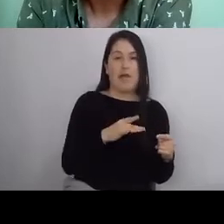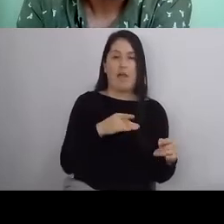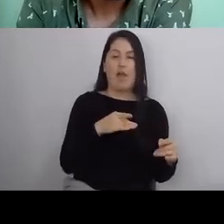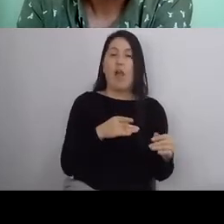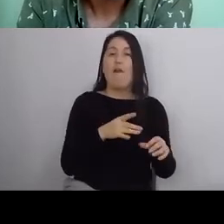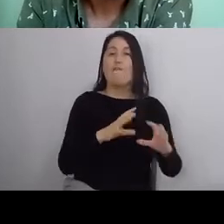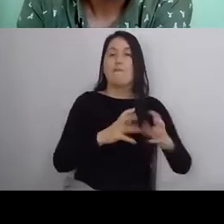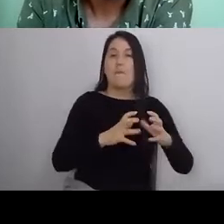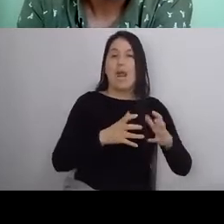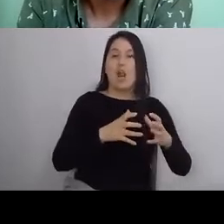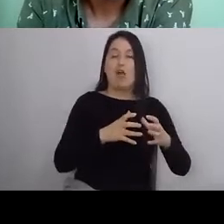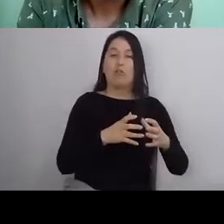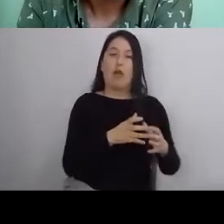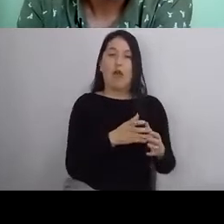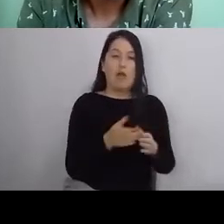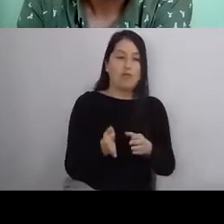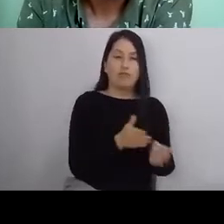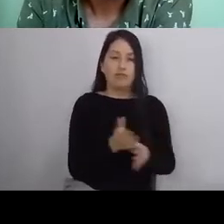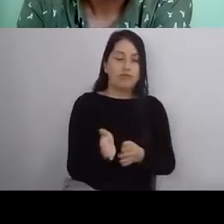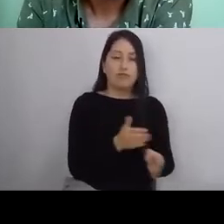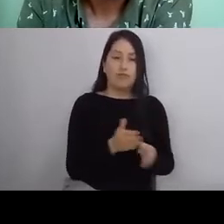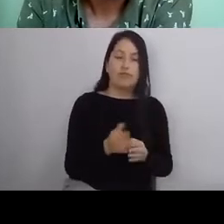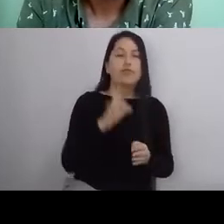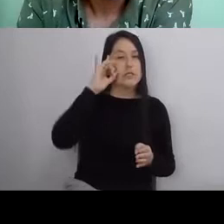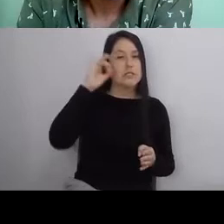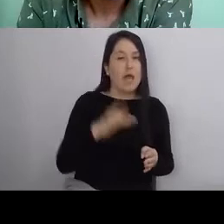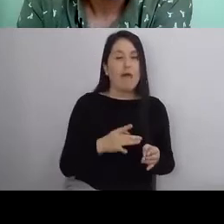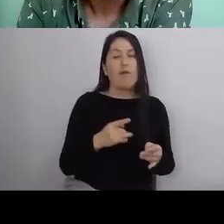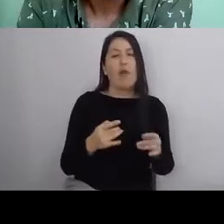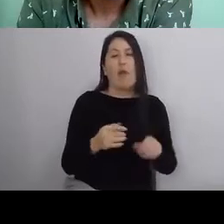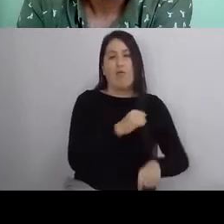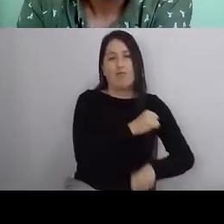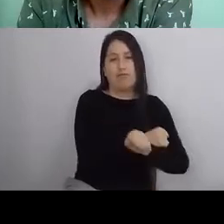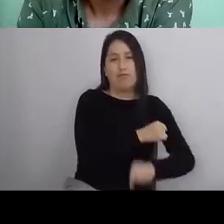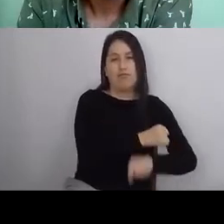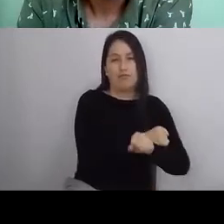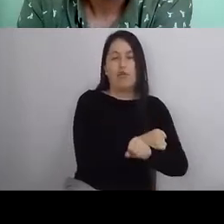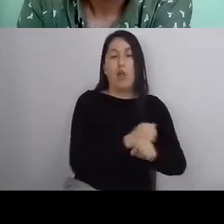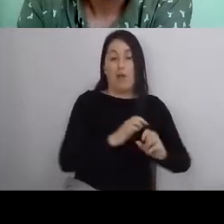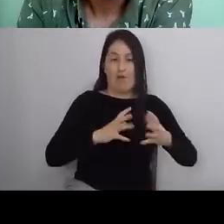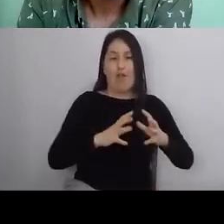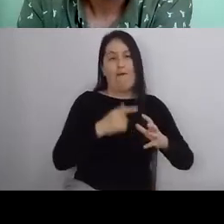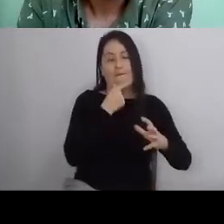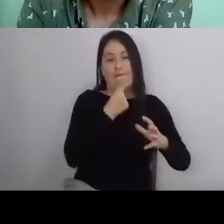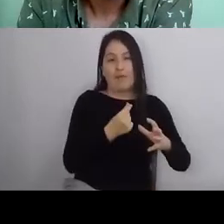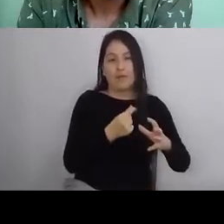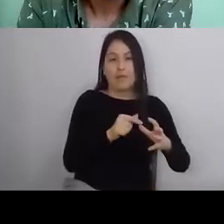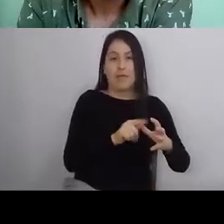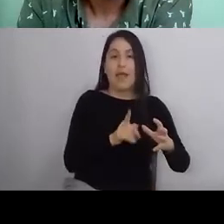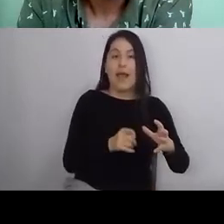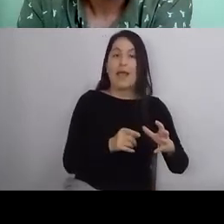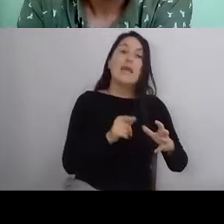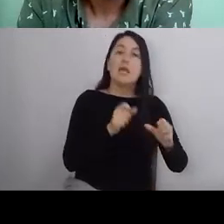goles. Ahí vemos un jugador de fútbol que sabe jugar a la pelota, que se maneja bien con el balón y de manera individual puede